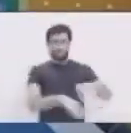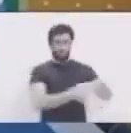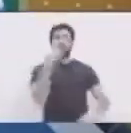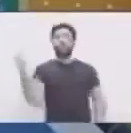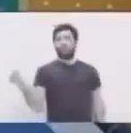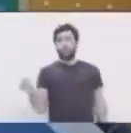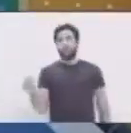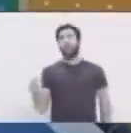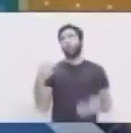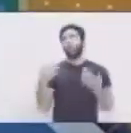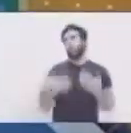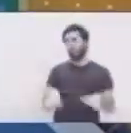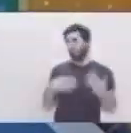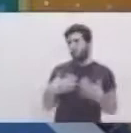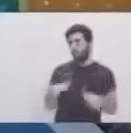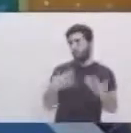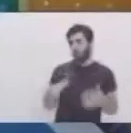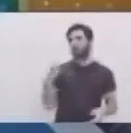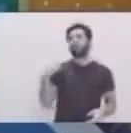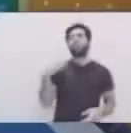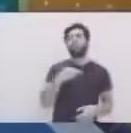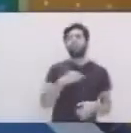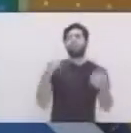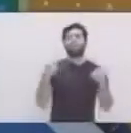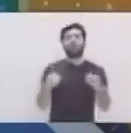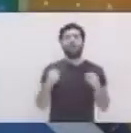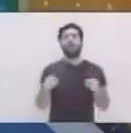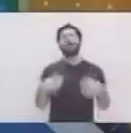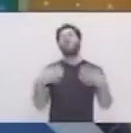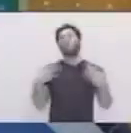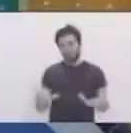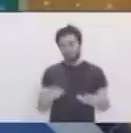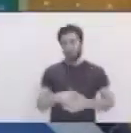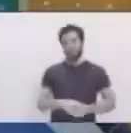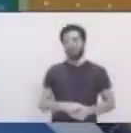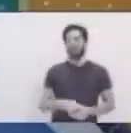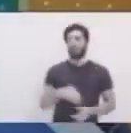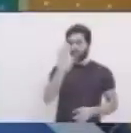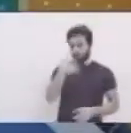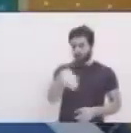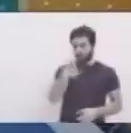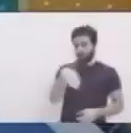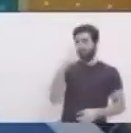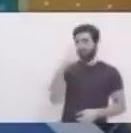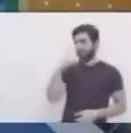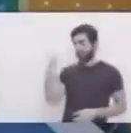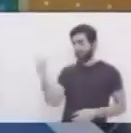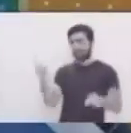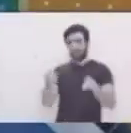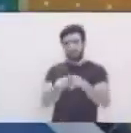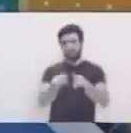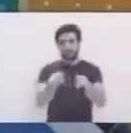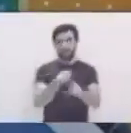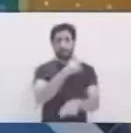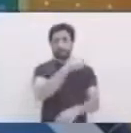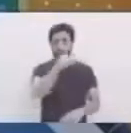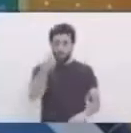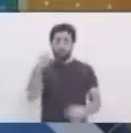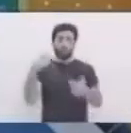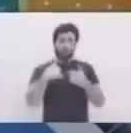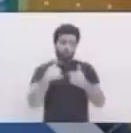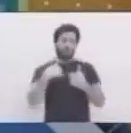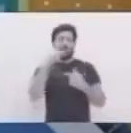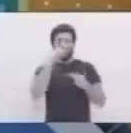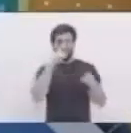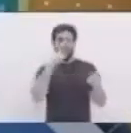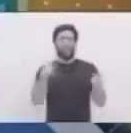qué vamos a hacer de magia, por favor. Muy bien, está bien. Yo sé que tú quieres hacer magia como los chicos también y como yo también. Pero